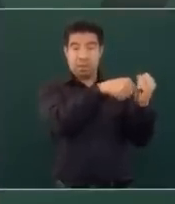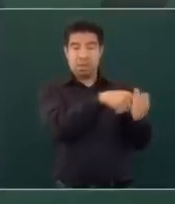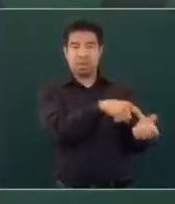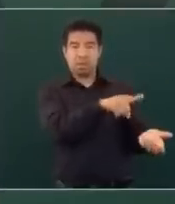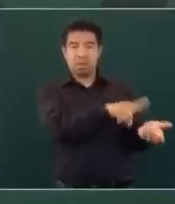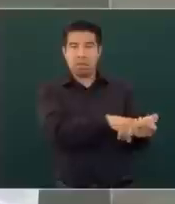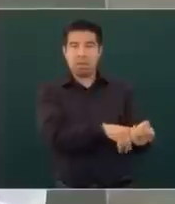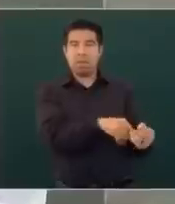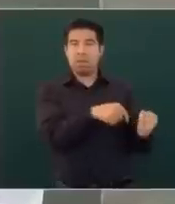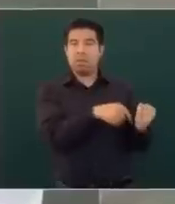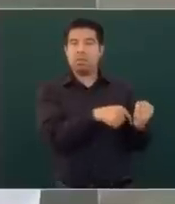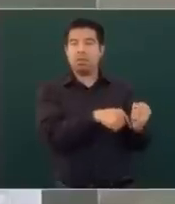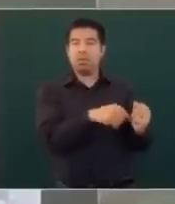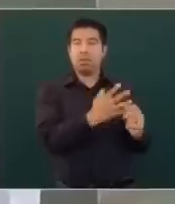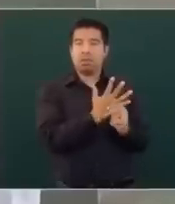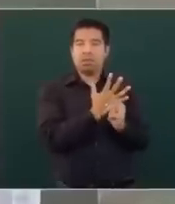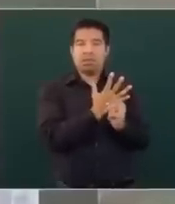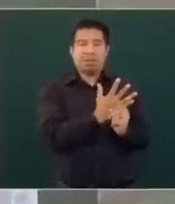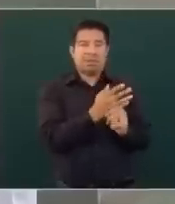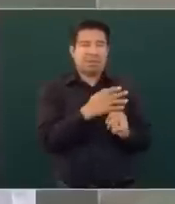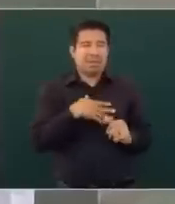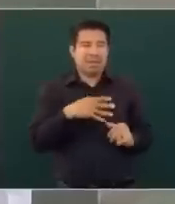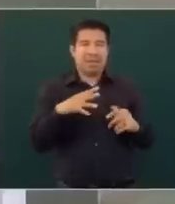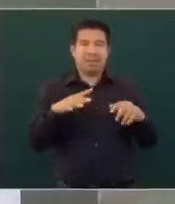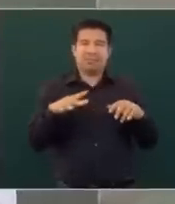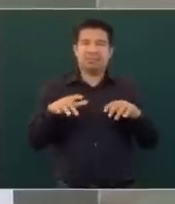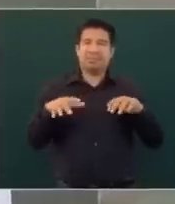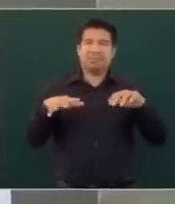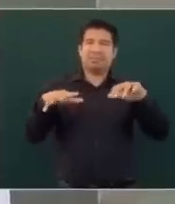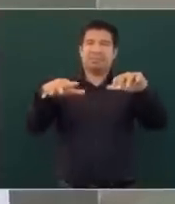piensan que el pueblo no existe,